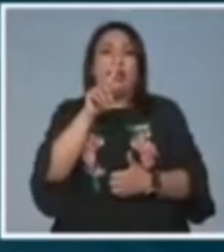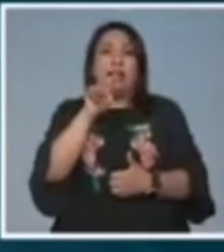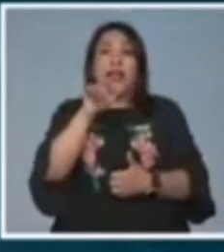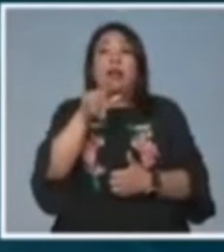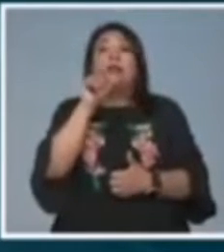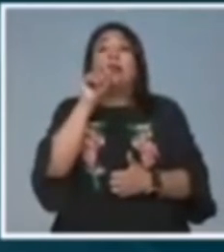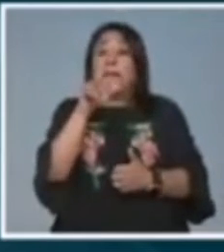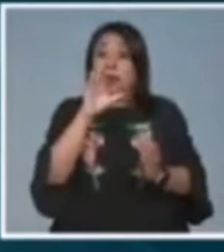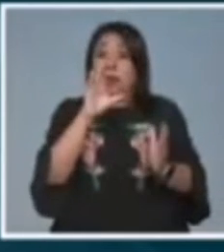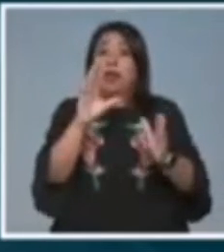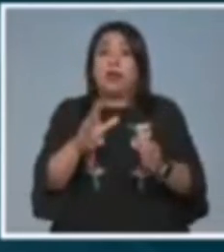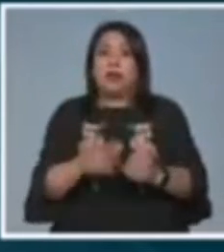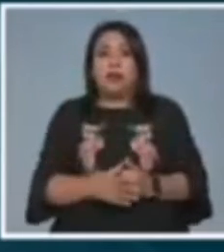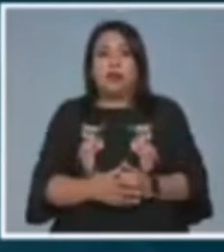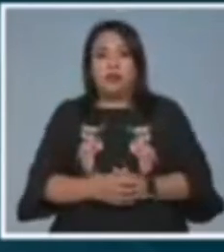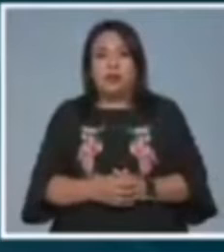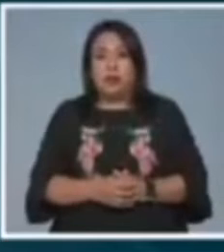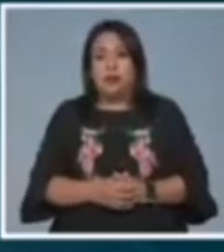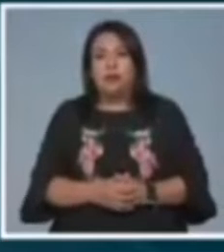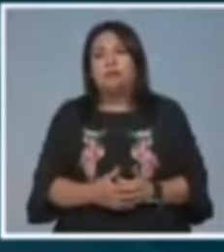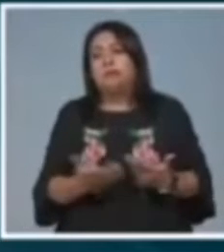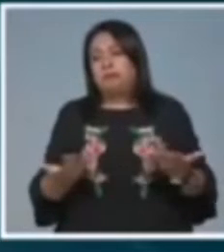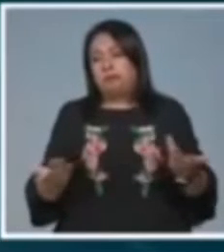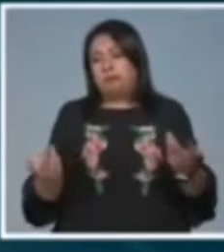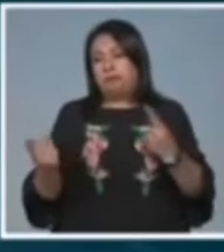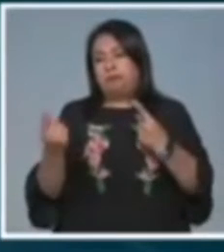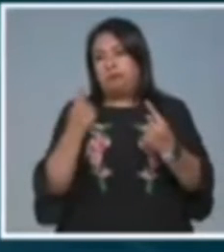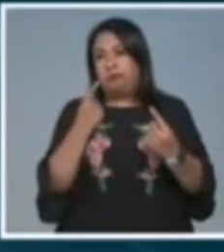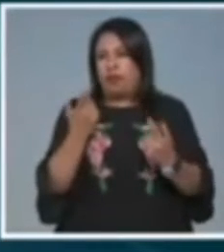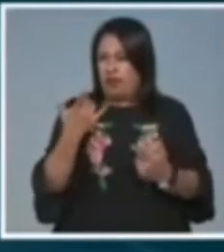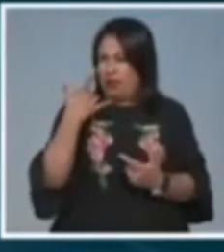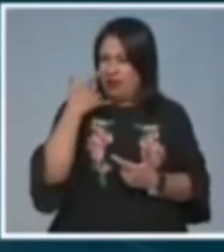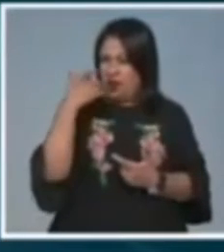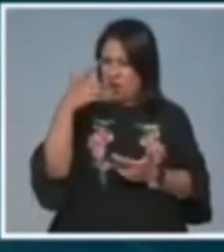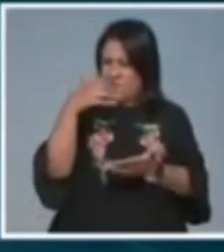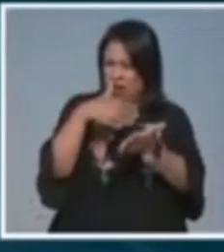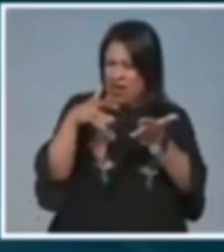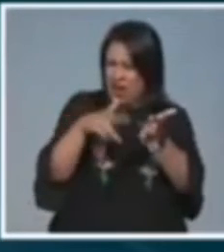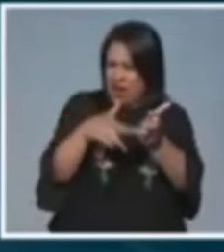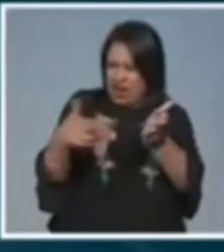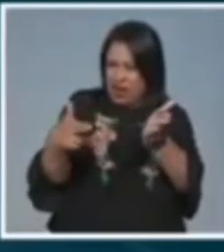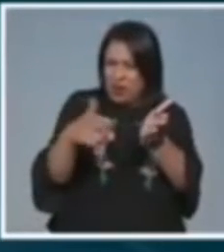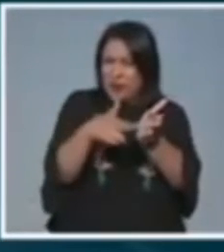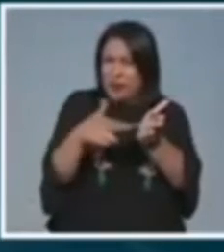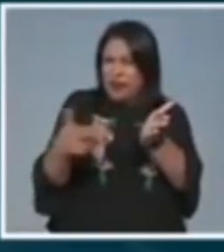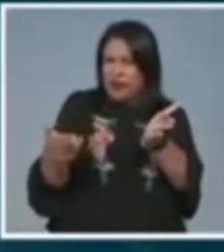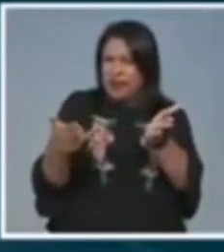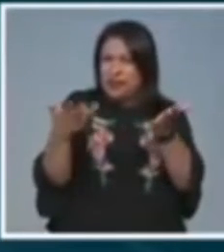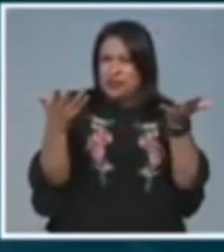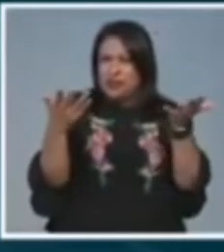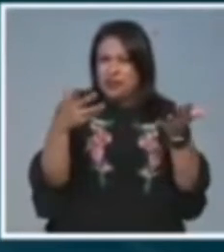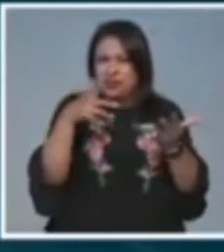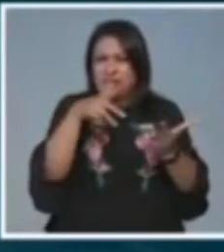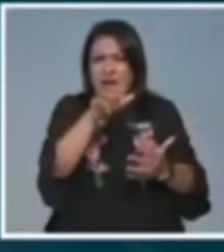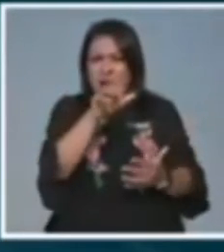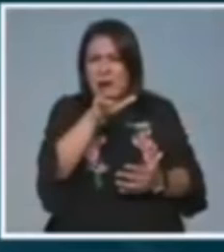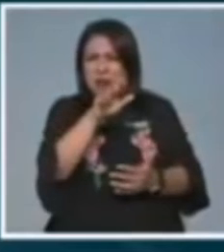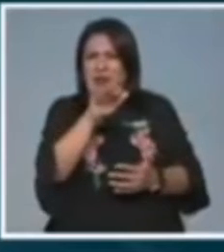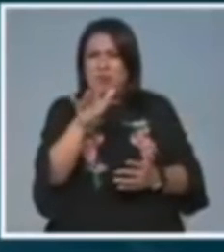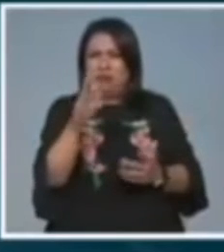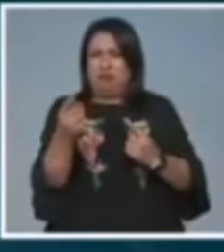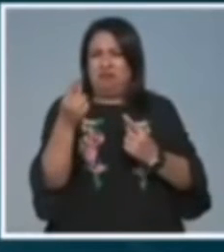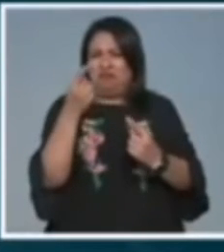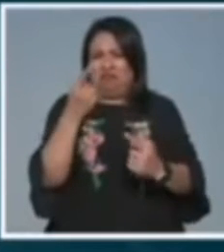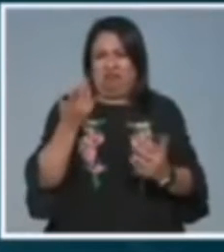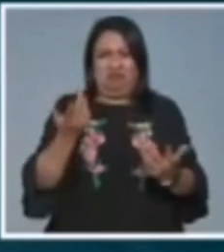sus enseñanzas. Y entonces me dijo, pero qué raro que estés leyendo tú una revista como Ábside. Pues me